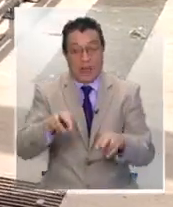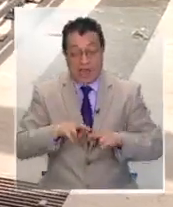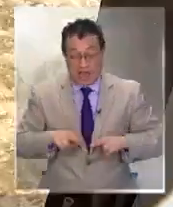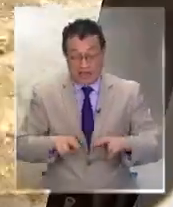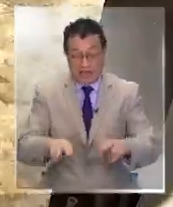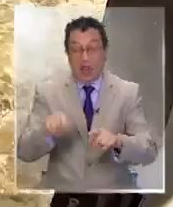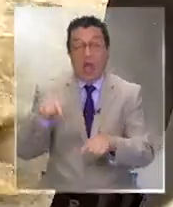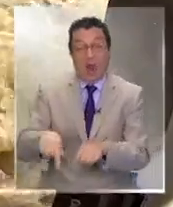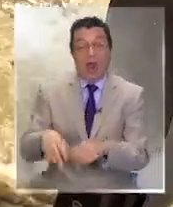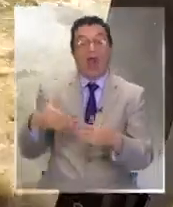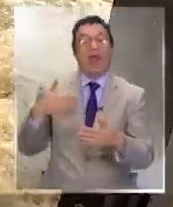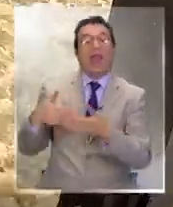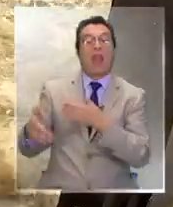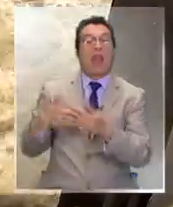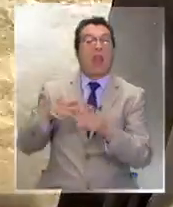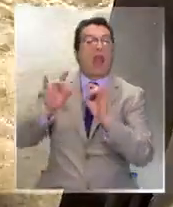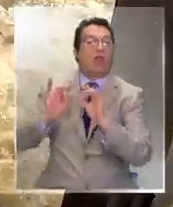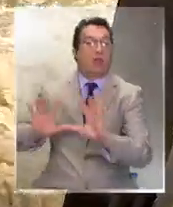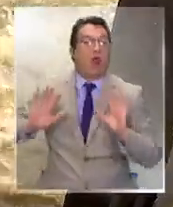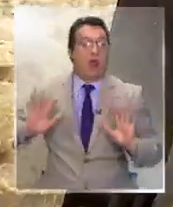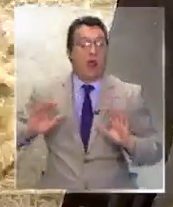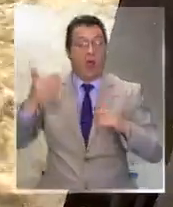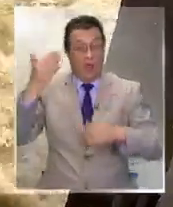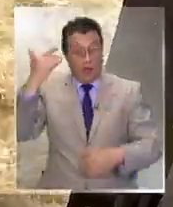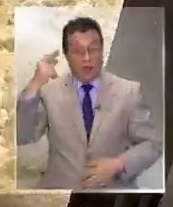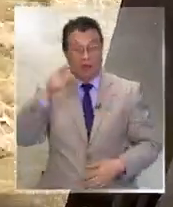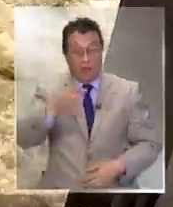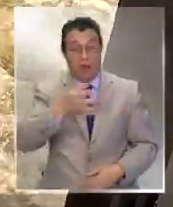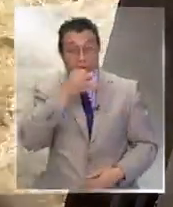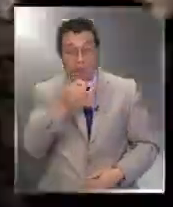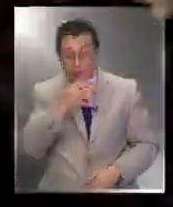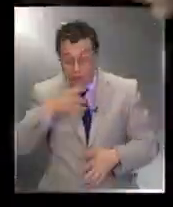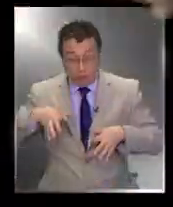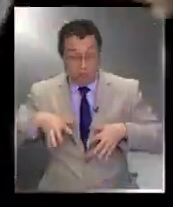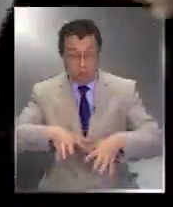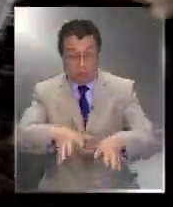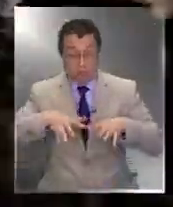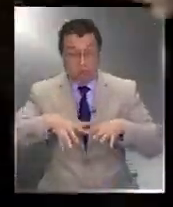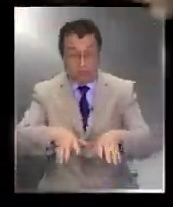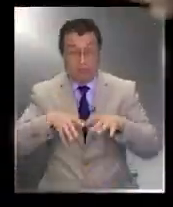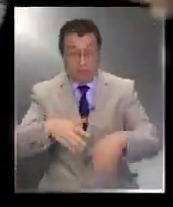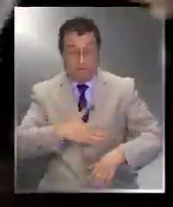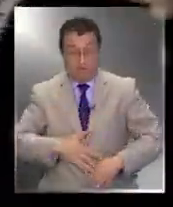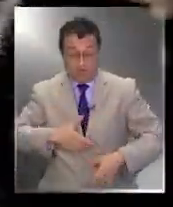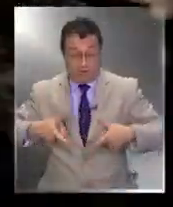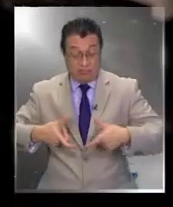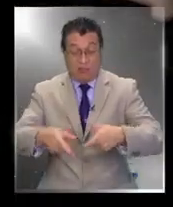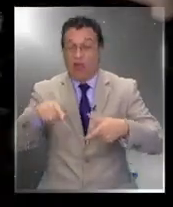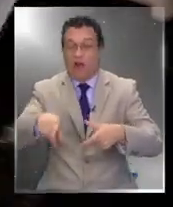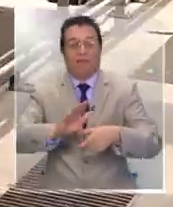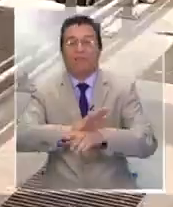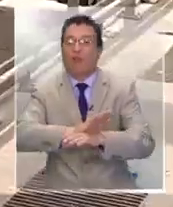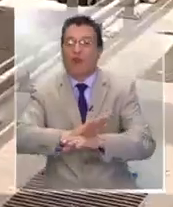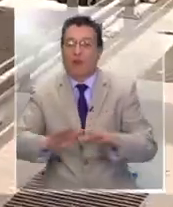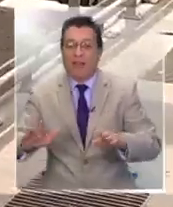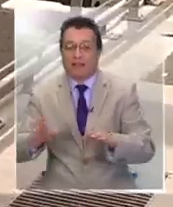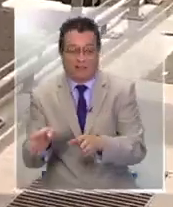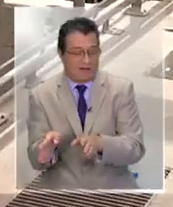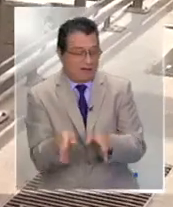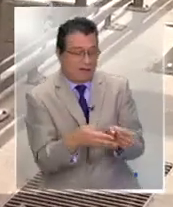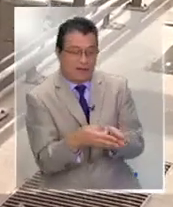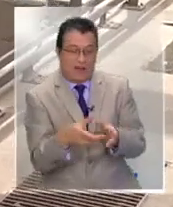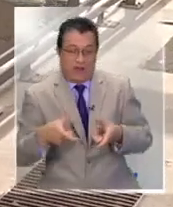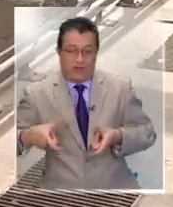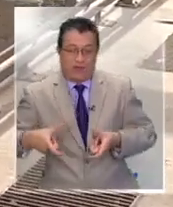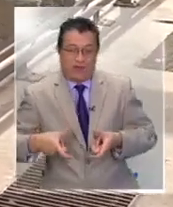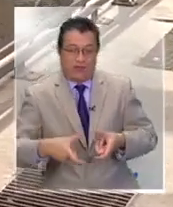agua natural. Todas estas aguas que antes, como te comentaba, Jordan, escurrían directamente en ese cauce, ya no están más y las estamos trayendo en